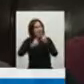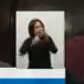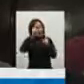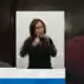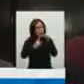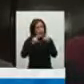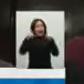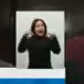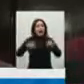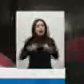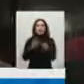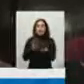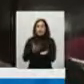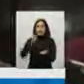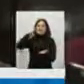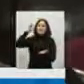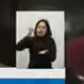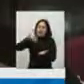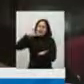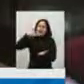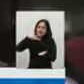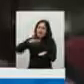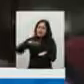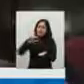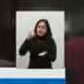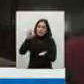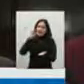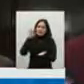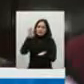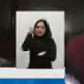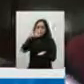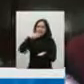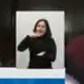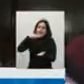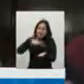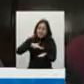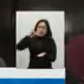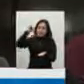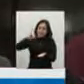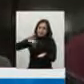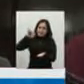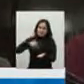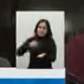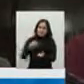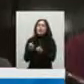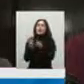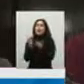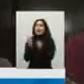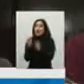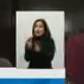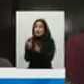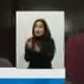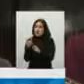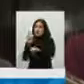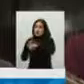Interamericana de Derechos Humanos. Es un grupo de burócratas, como bien lo definió el gobernador ayer, que realmente se juntan a tomar café y responden al